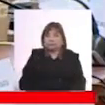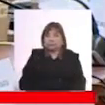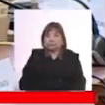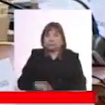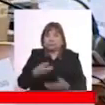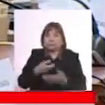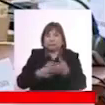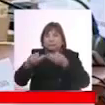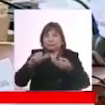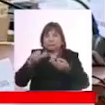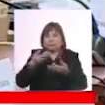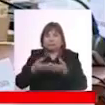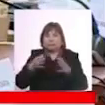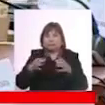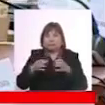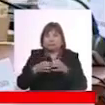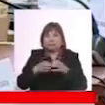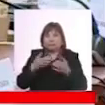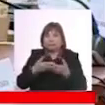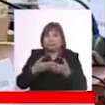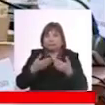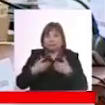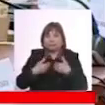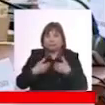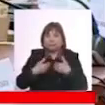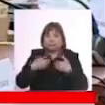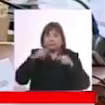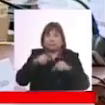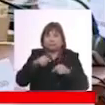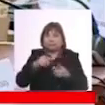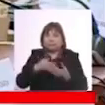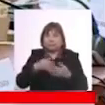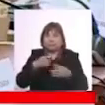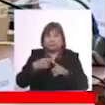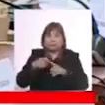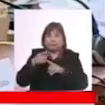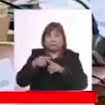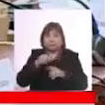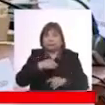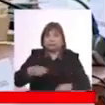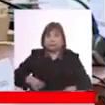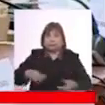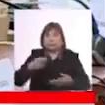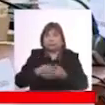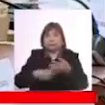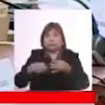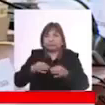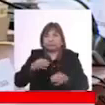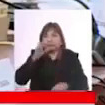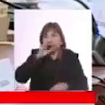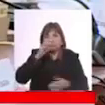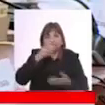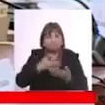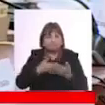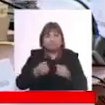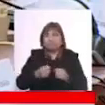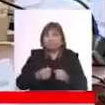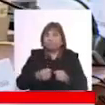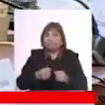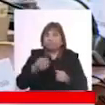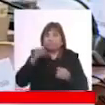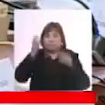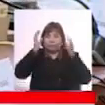tomando el costo de la medida y el potencial efecto que puede tener esto en las MIPES por el lado del Ministerio de Economía, nosotros estamos